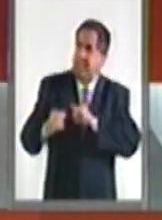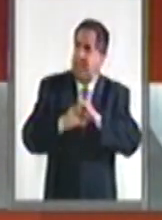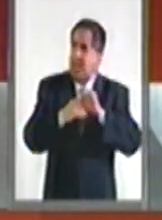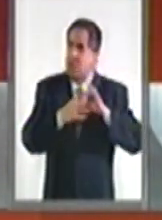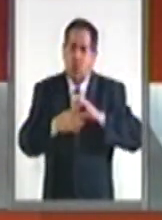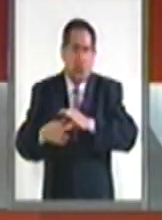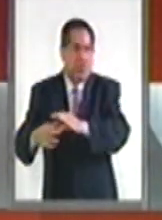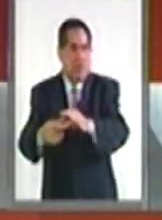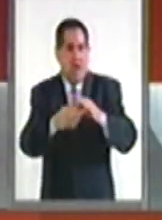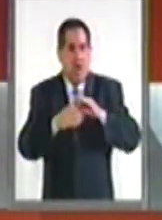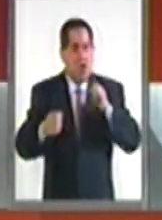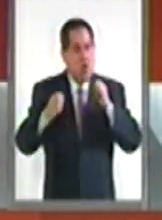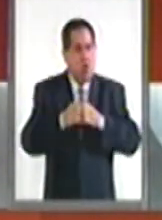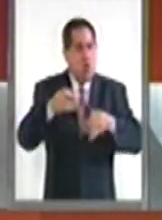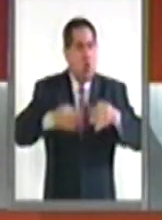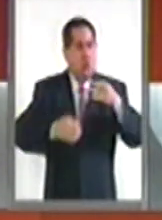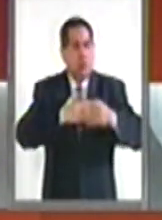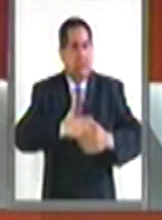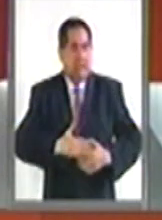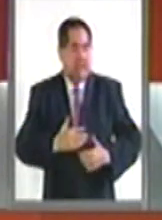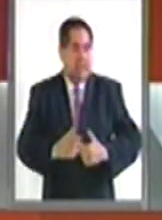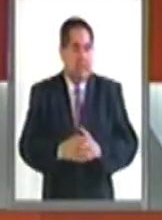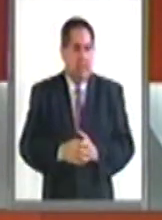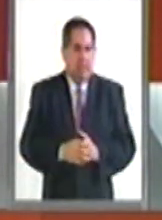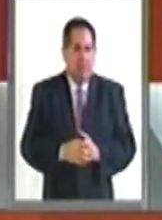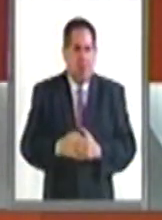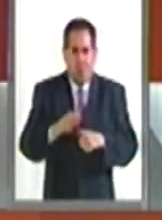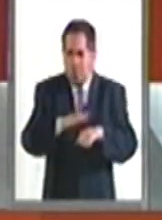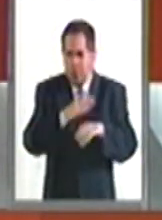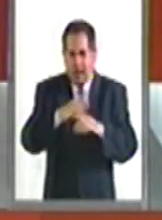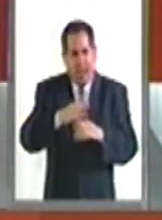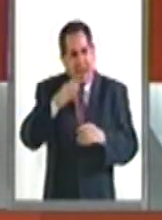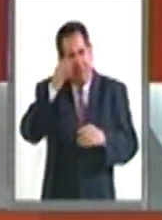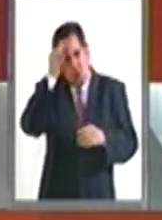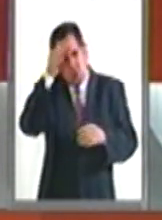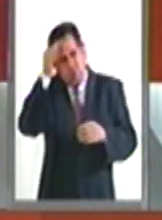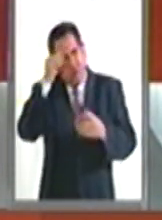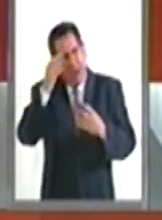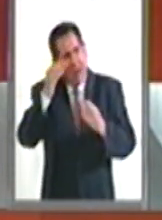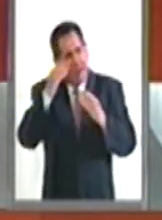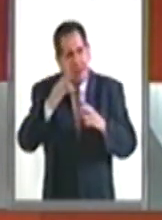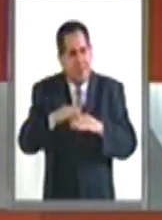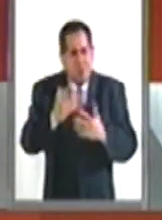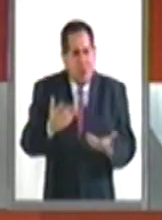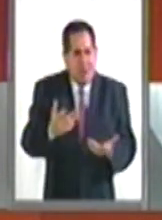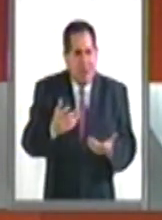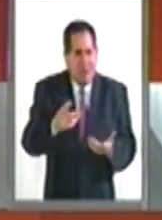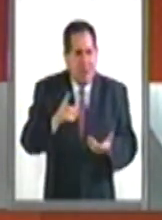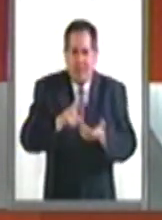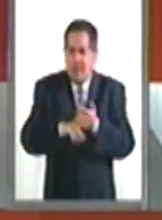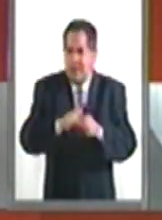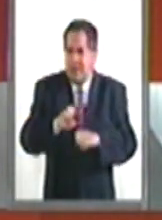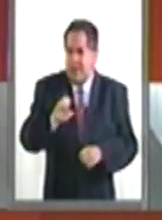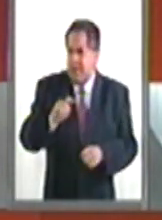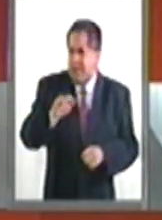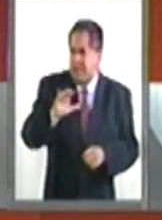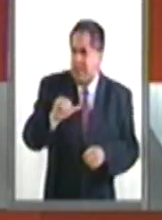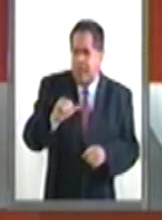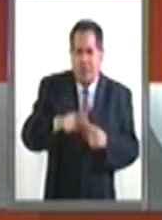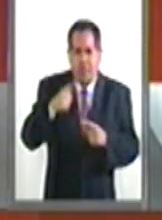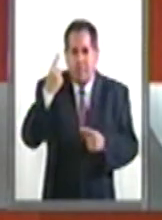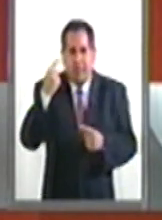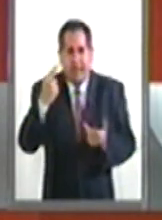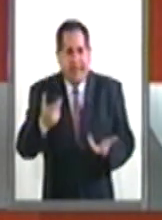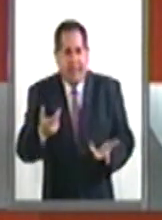la independencia y en la justicia. ¿Por qué la enseñanza filosófica? ¿Y por qué desde la ética? ¿Y para